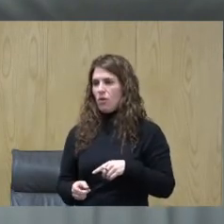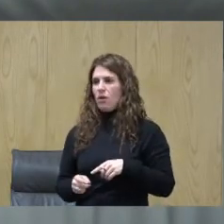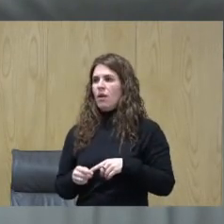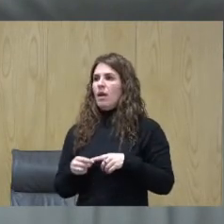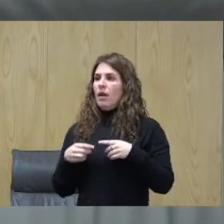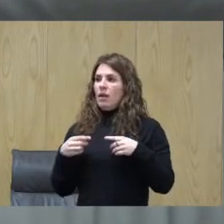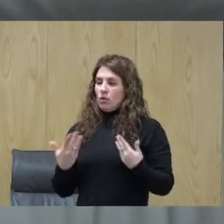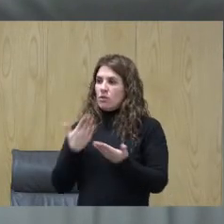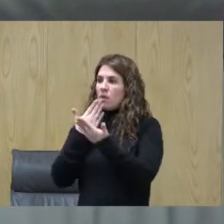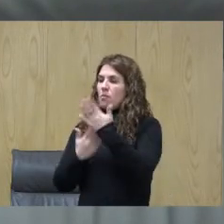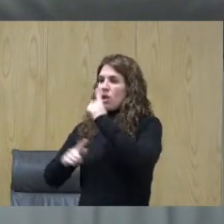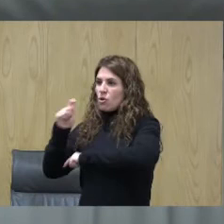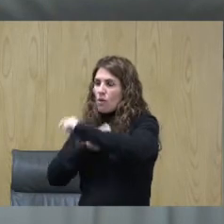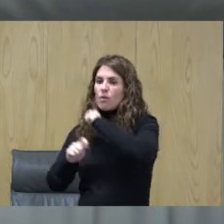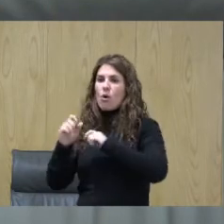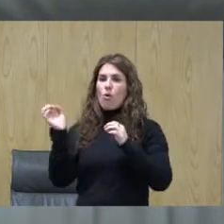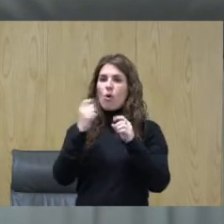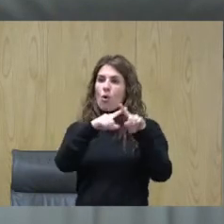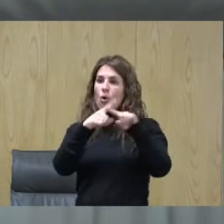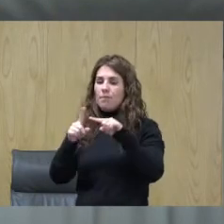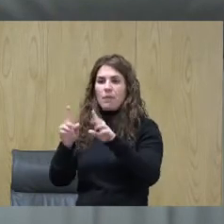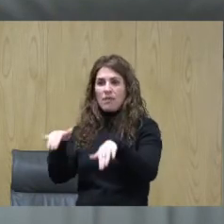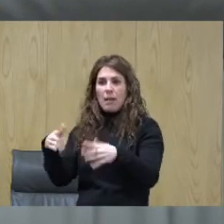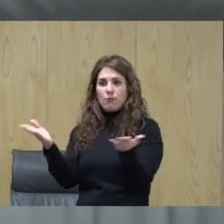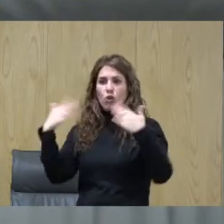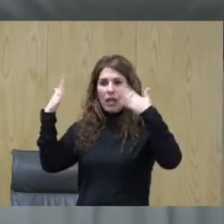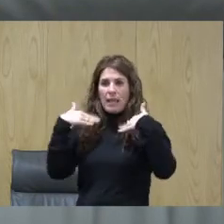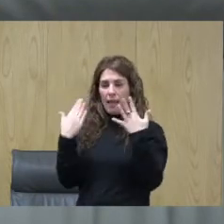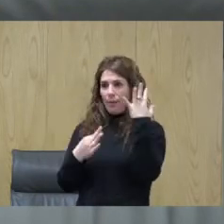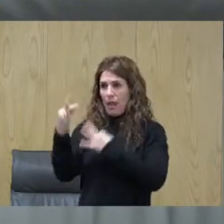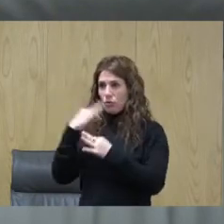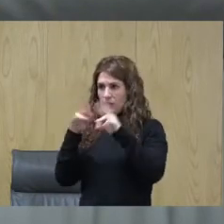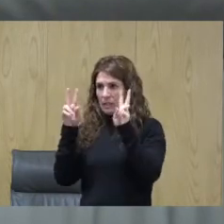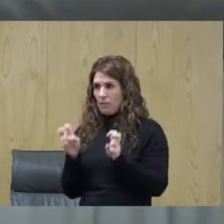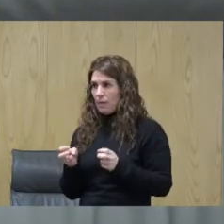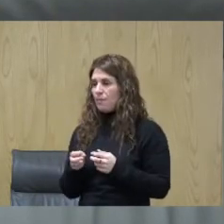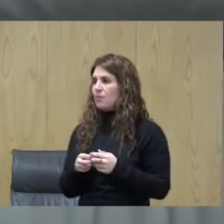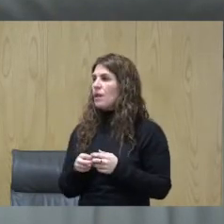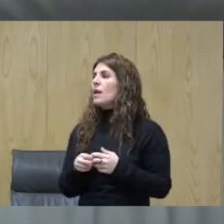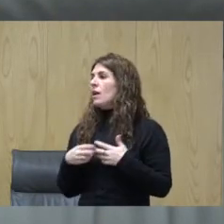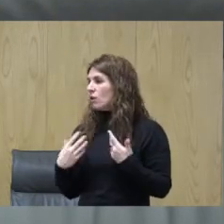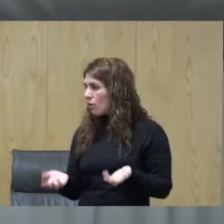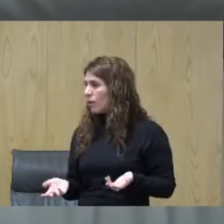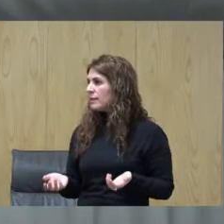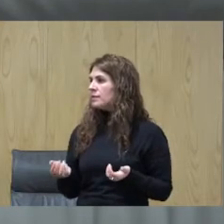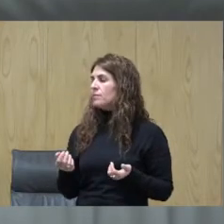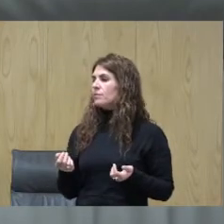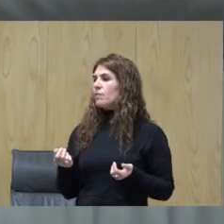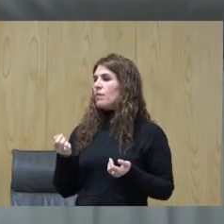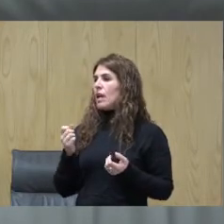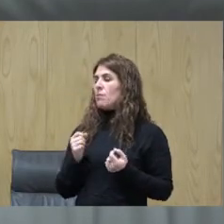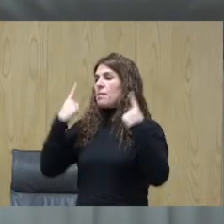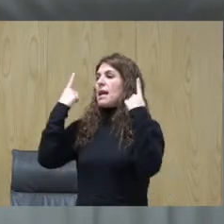la asociación o bien tal no lo disponían, ¿no? O no. Entonces, bueno, pues contábamos con ese dato, era el primer